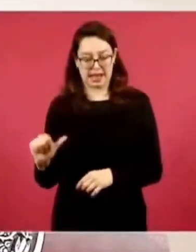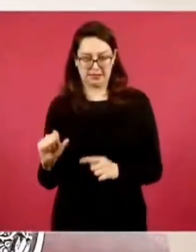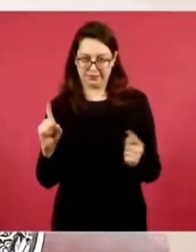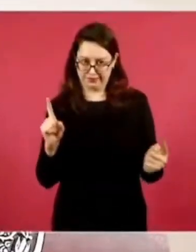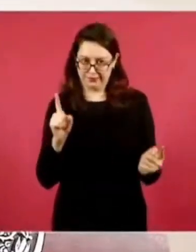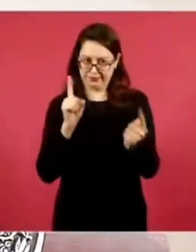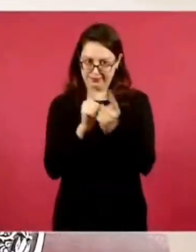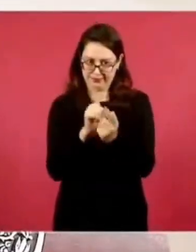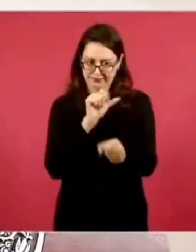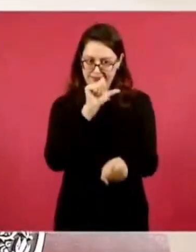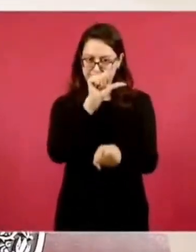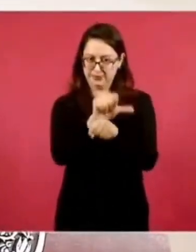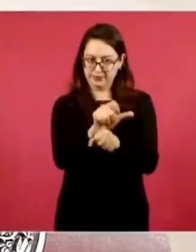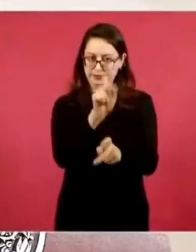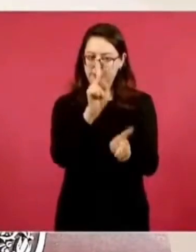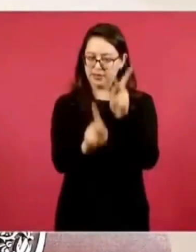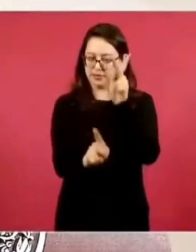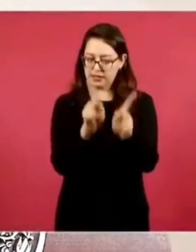que expusiste,